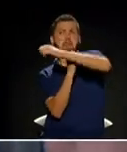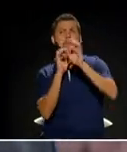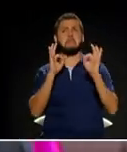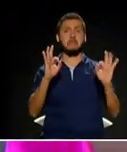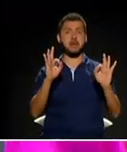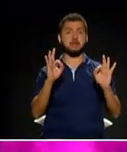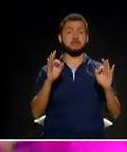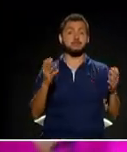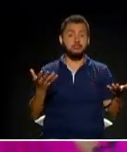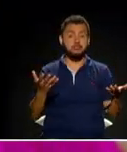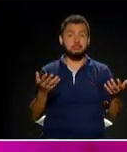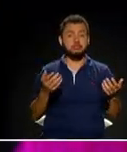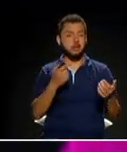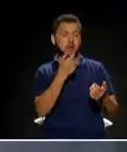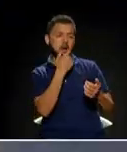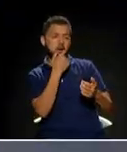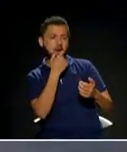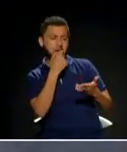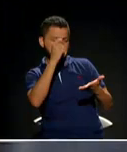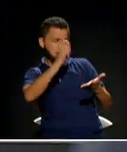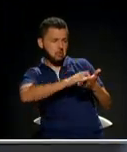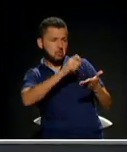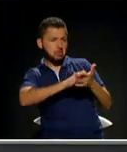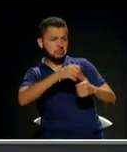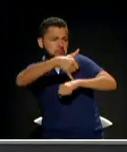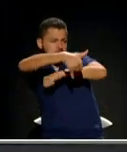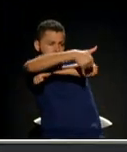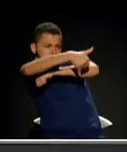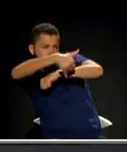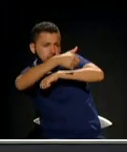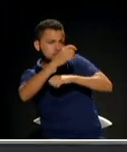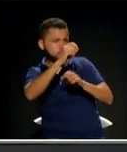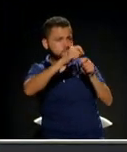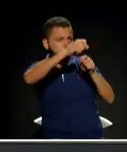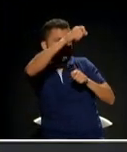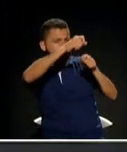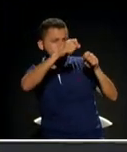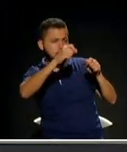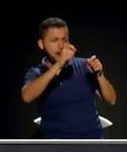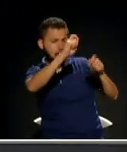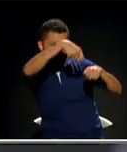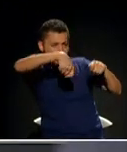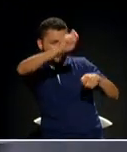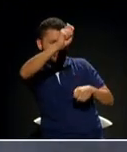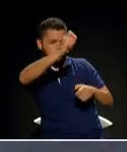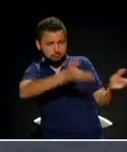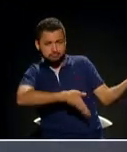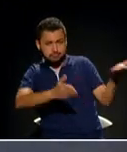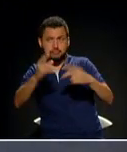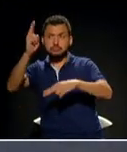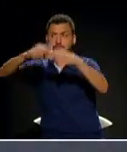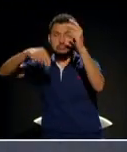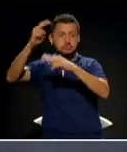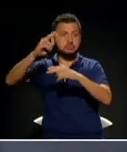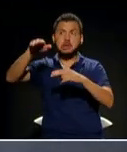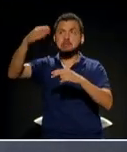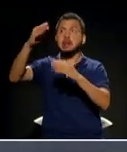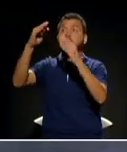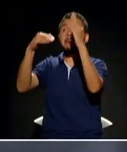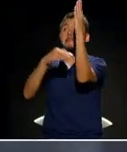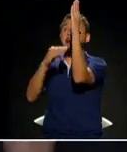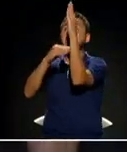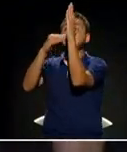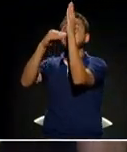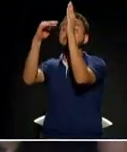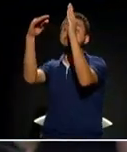edificios y construcciones de vivienda lamentablemente no se ha hecho el control a mi modo de ver a